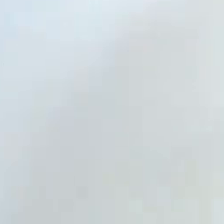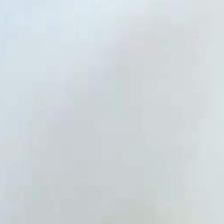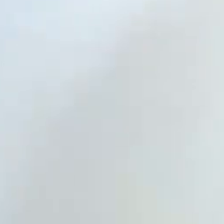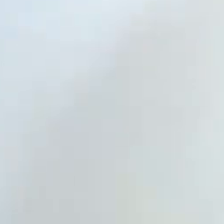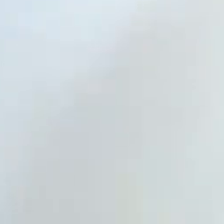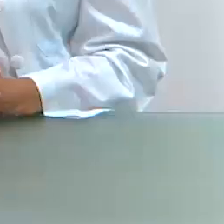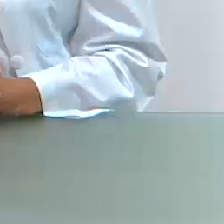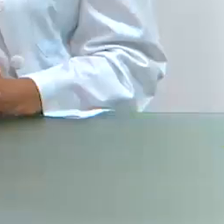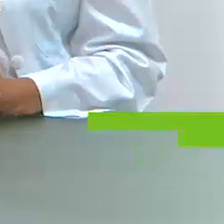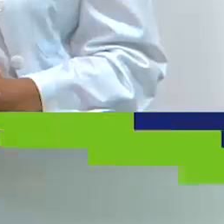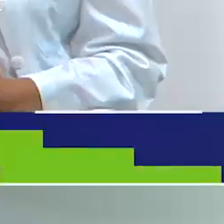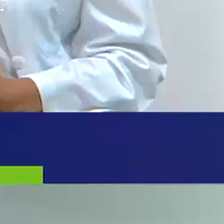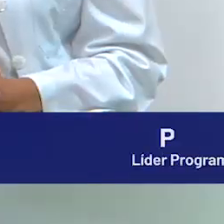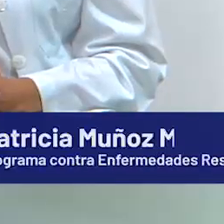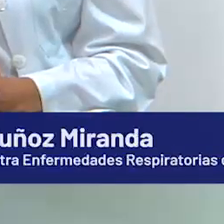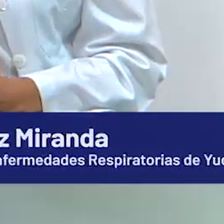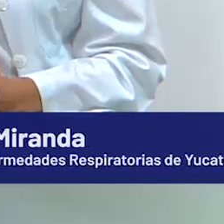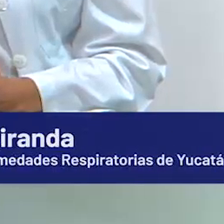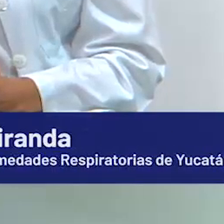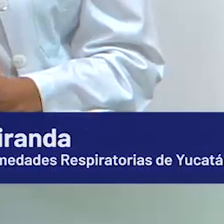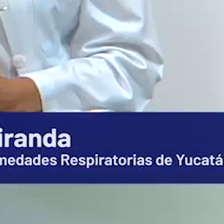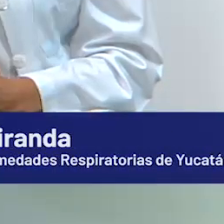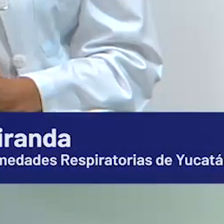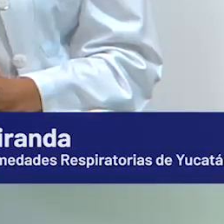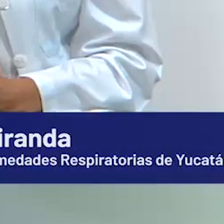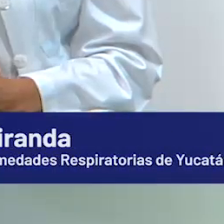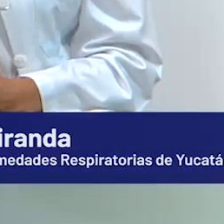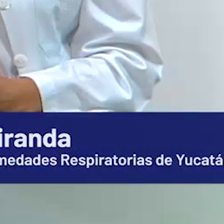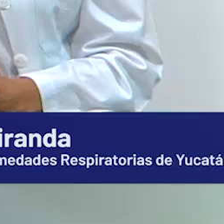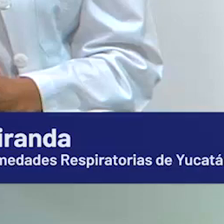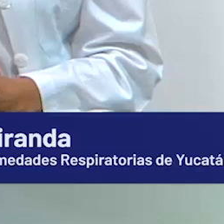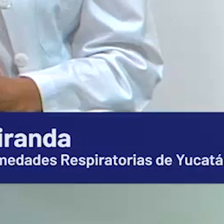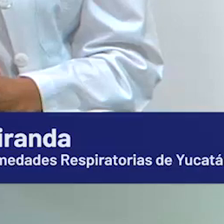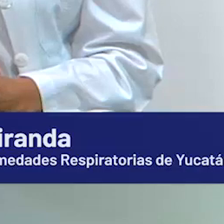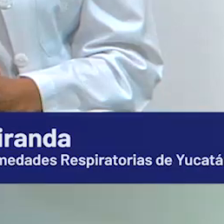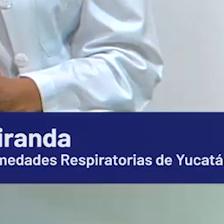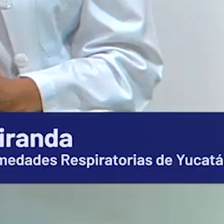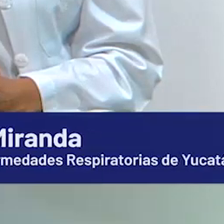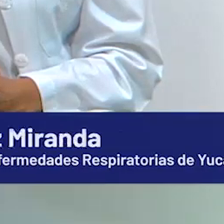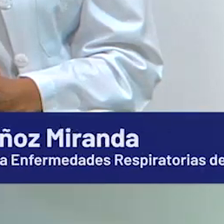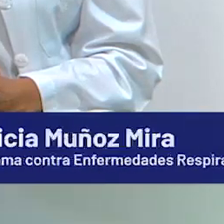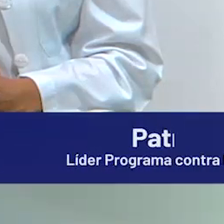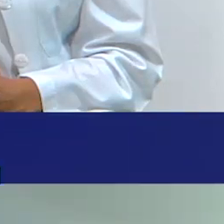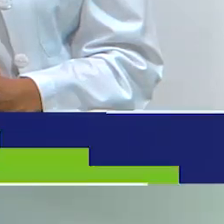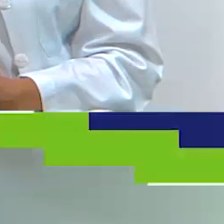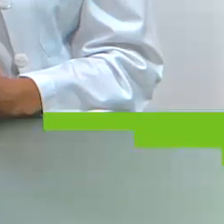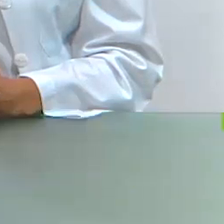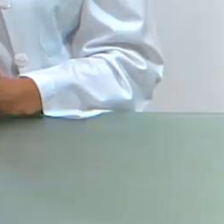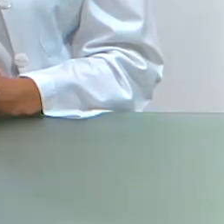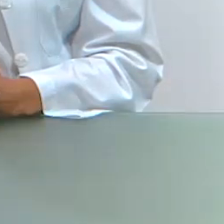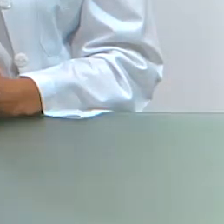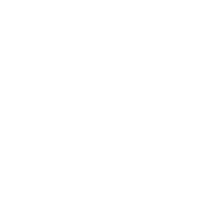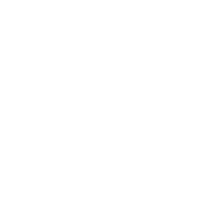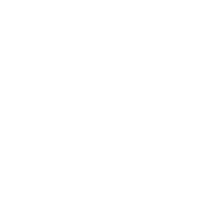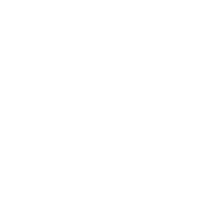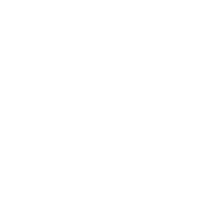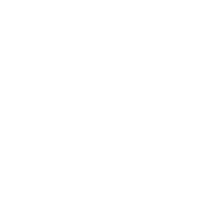Ese es el informe hasta el día de hoy, doctora. Gracias. Estaremos actualizando esta información todos los días por este mismo medio. Muchas gracias.